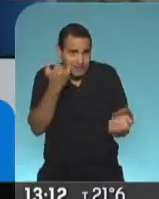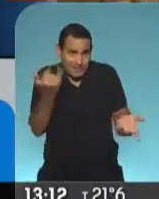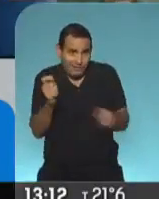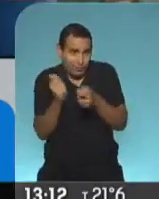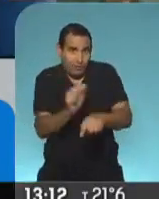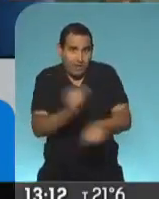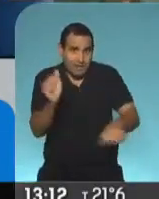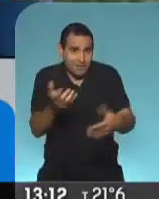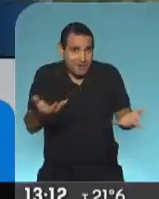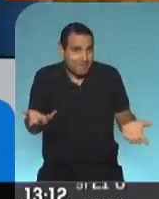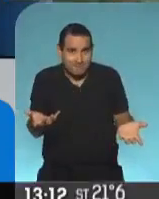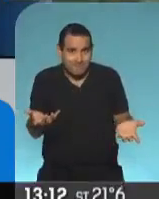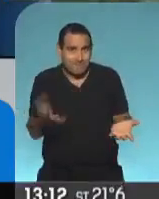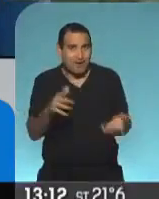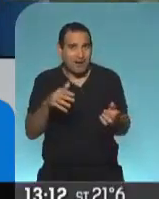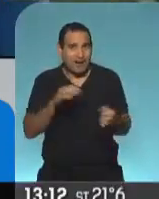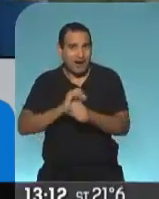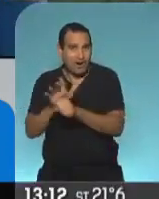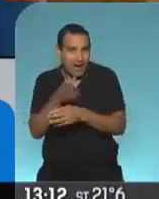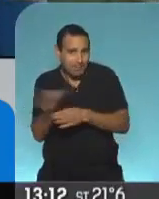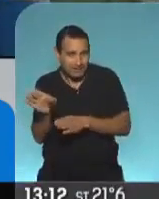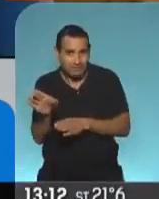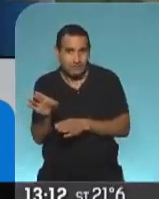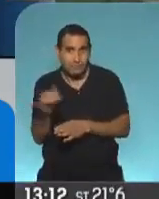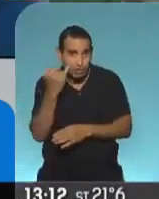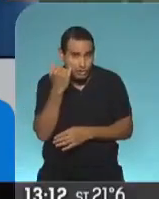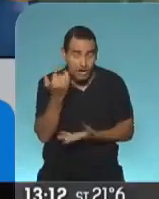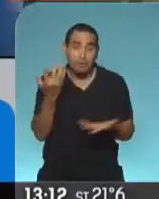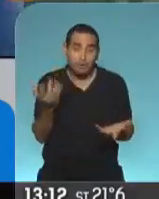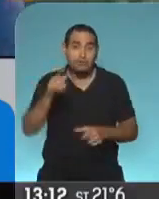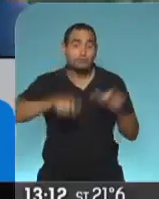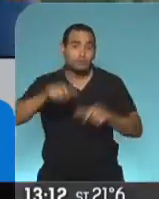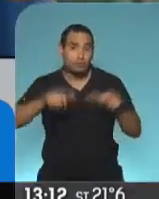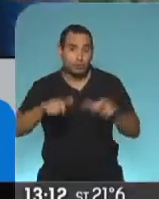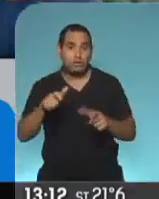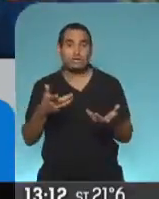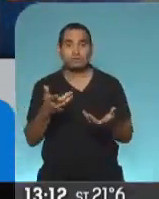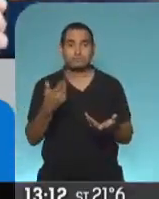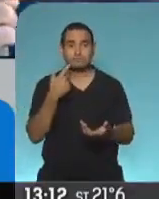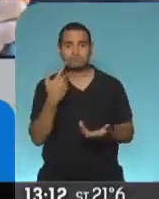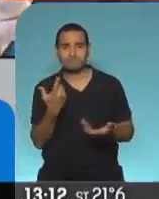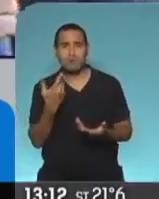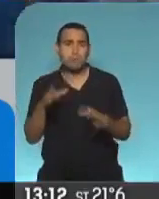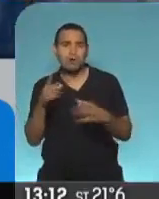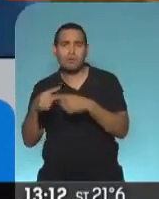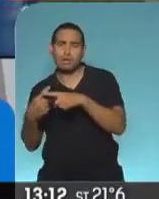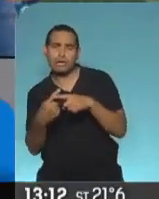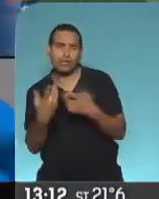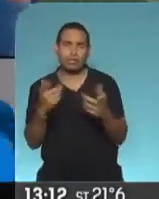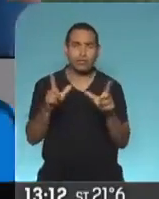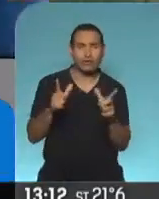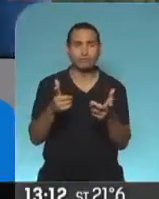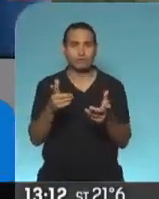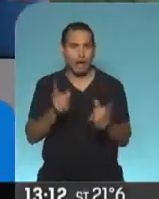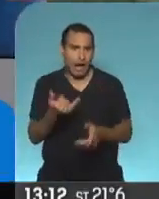por fuera de la situación de la pandemia, ¿se entiende? Pero se ha dado, doctor, se ha dado, por eso la gente también en cierto modo, más allá de la motivación política, que puede haber algún medio que o